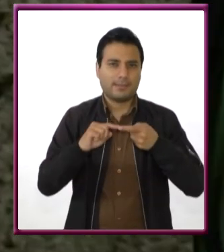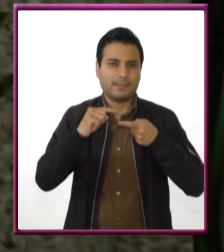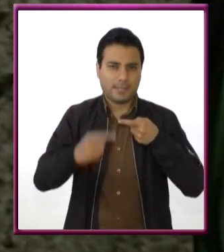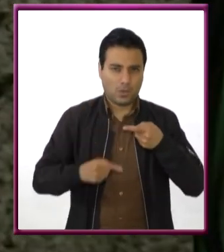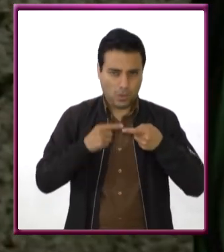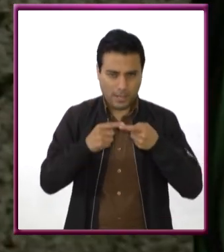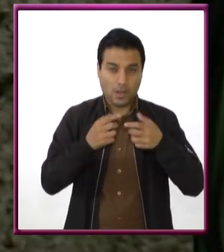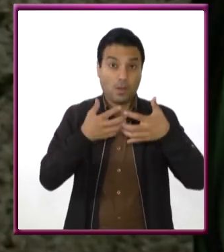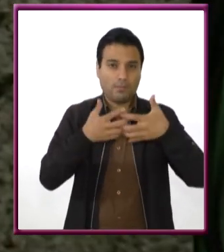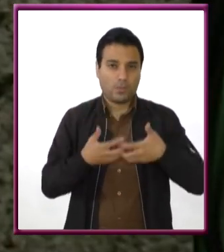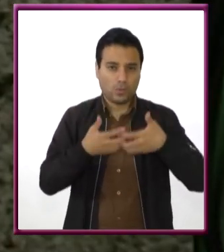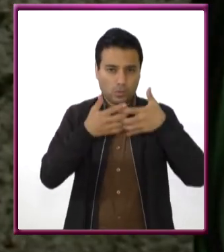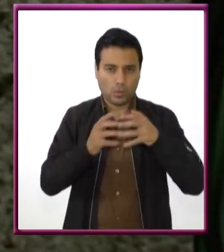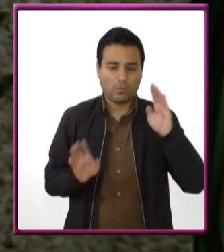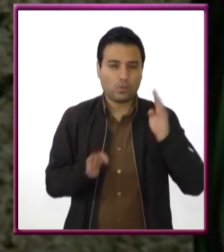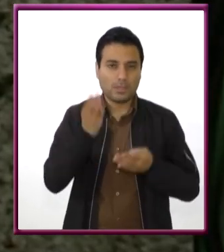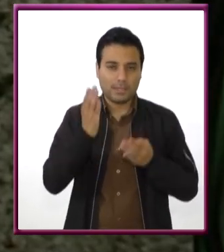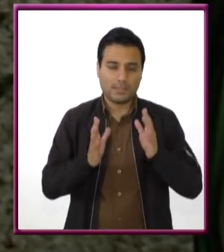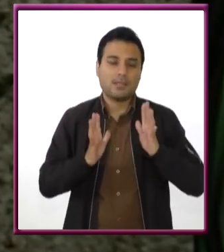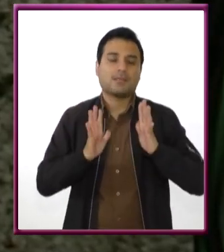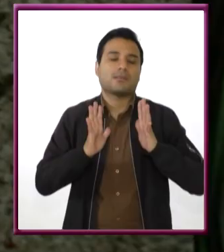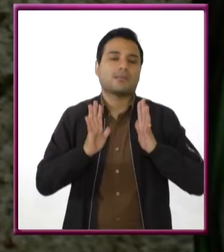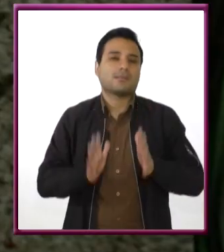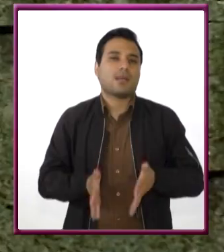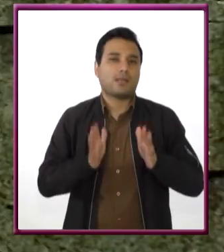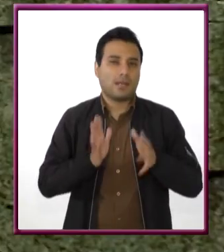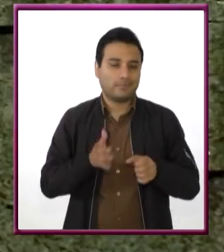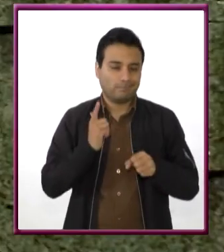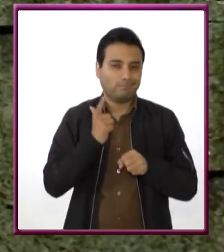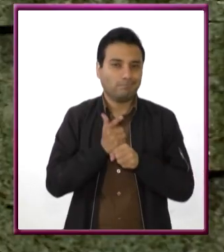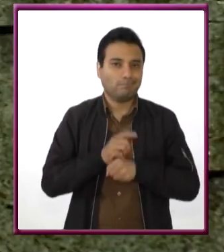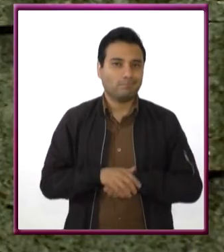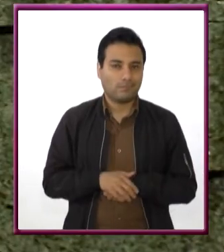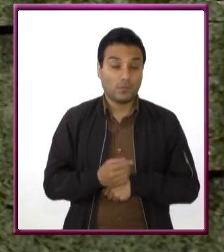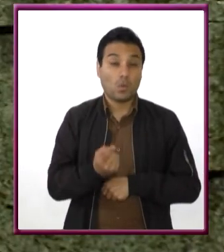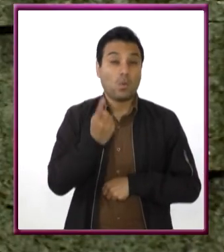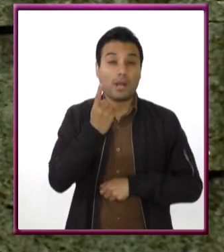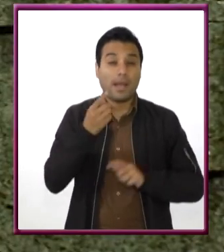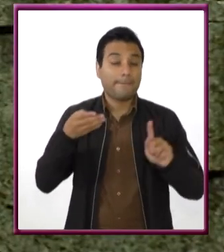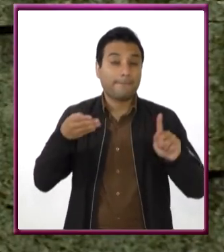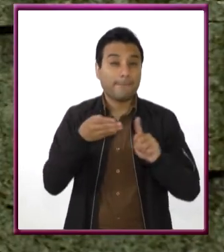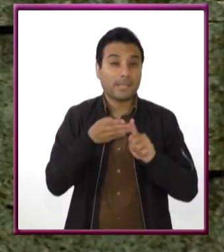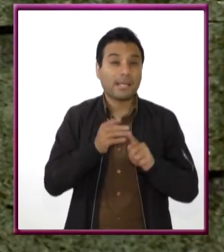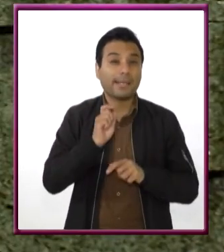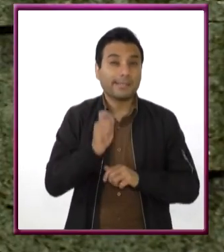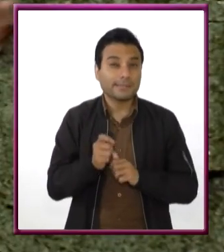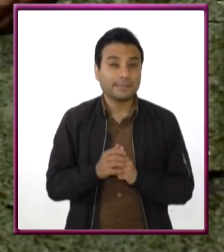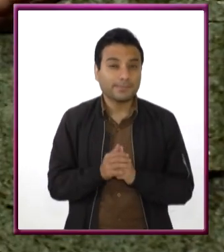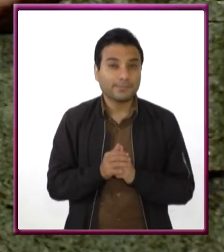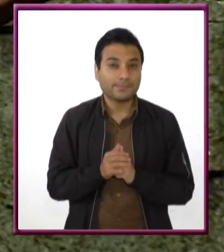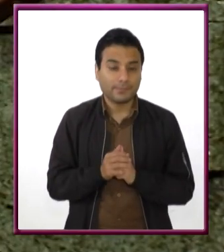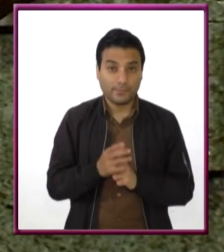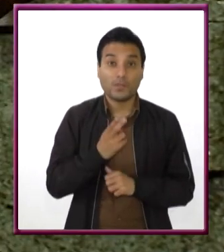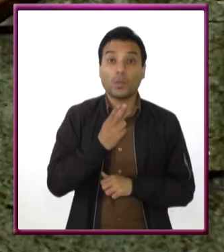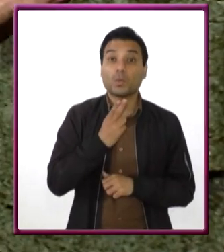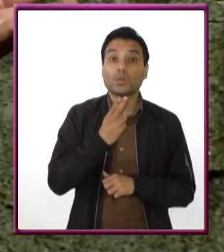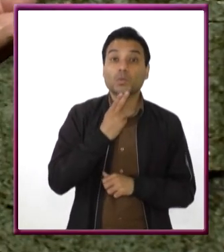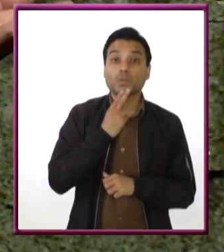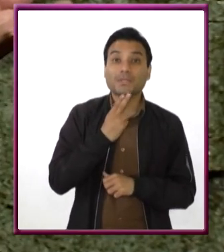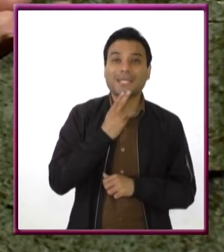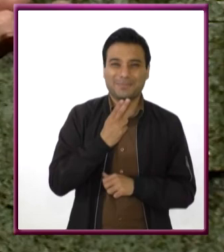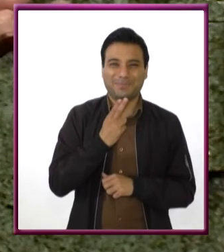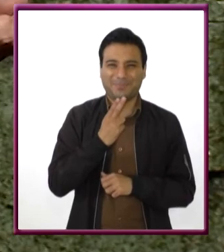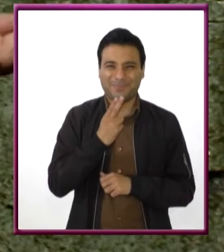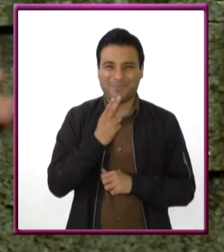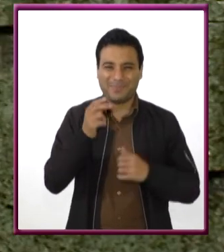los productores mundiales se han dado cuenta de ello y una de las metas de la economía circular es sustituir el uso de